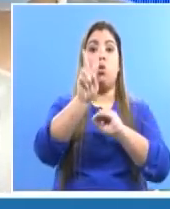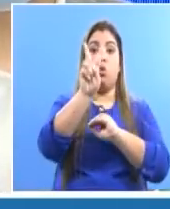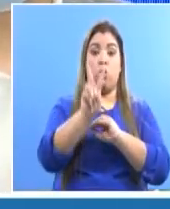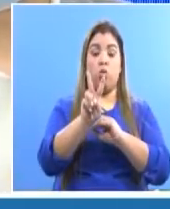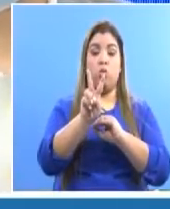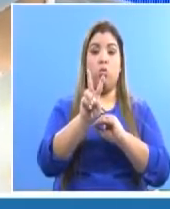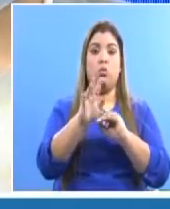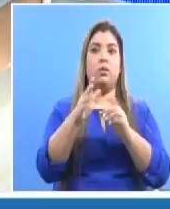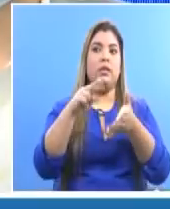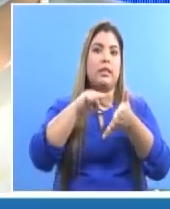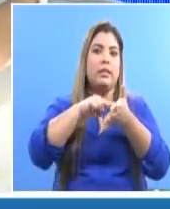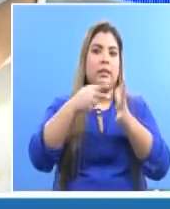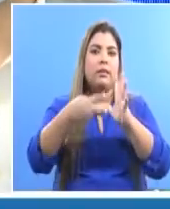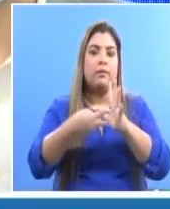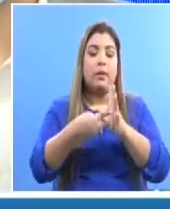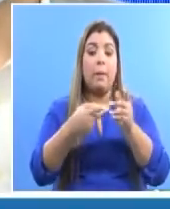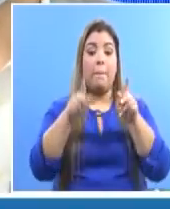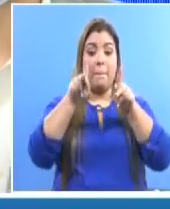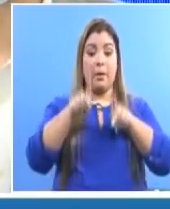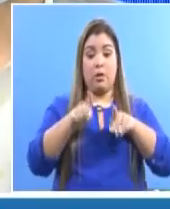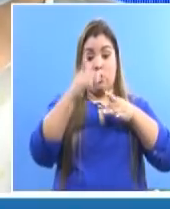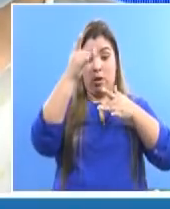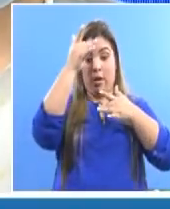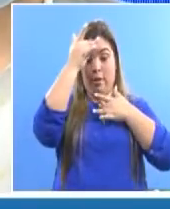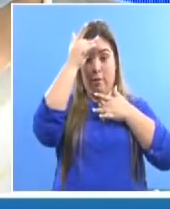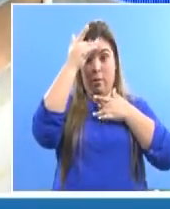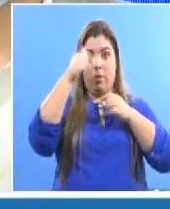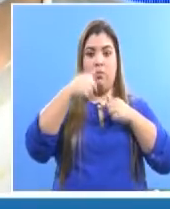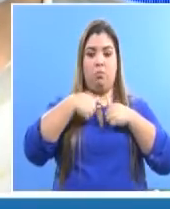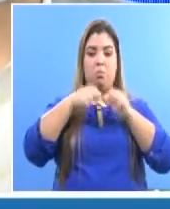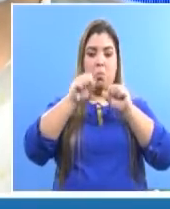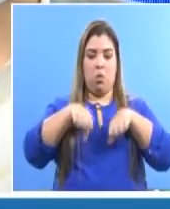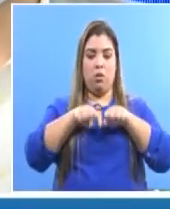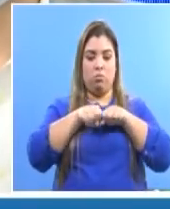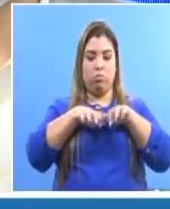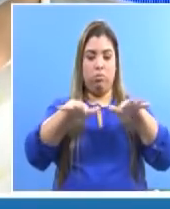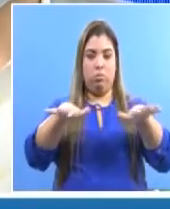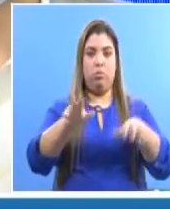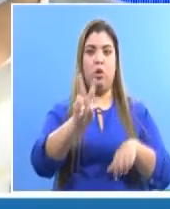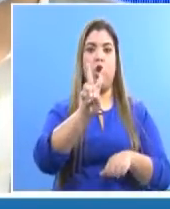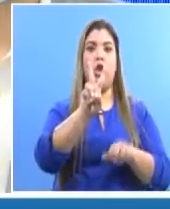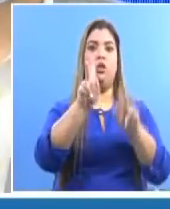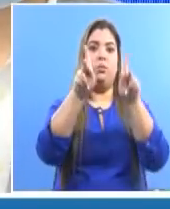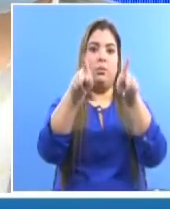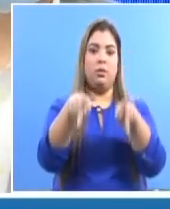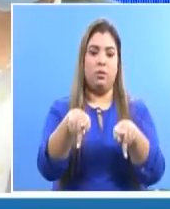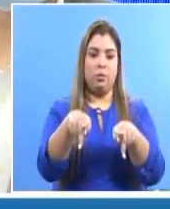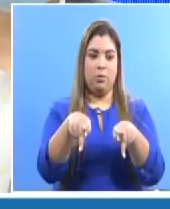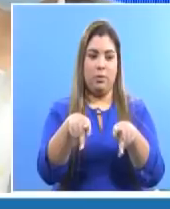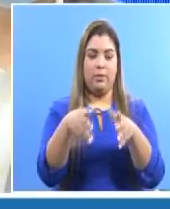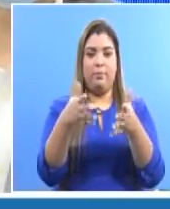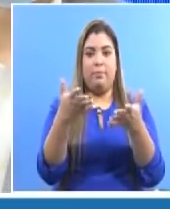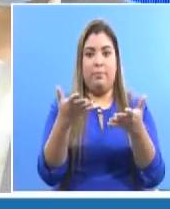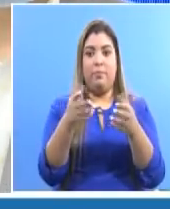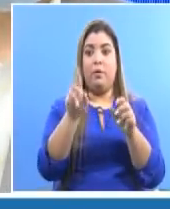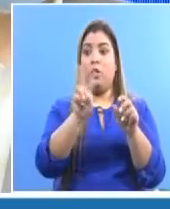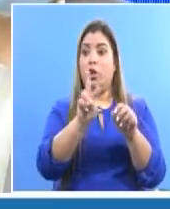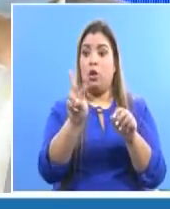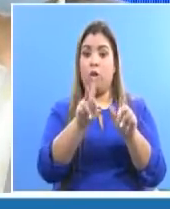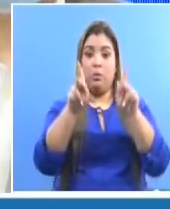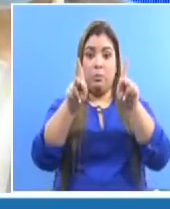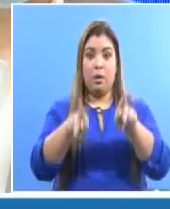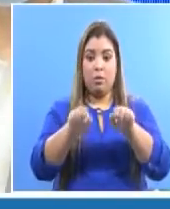el crecimiento del número de casos se puede llevar a ser de forma exponencial. Es decir, que obviamente